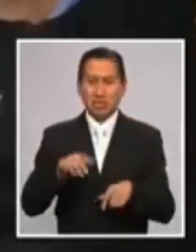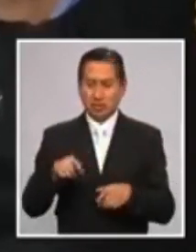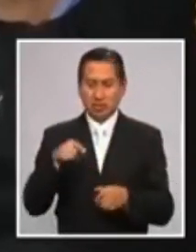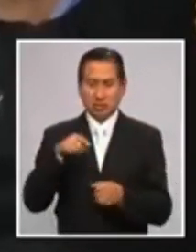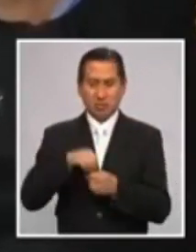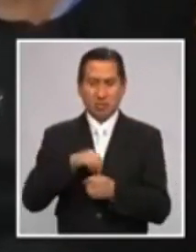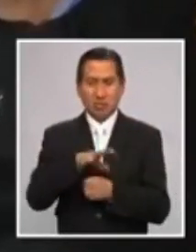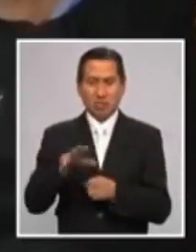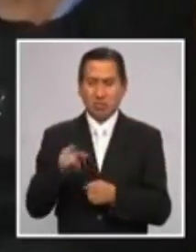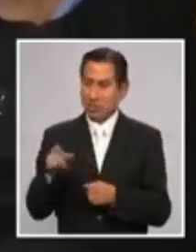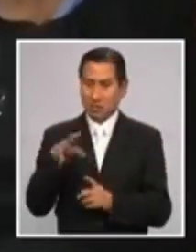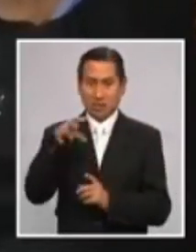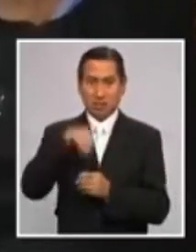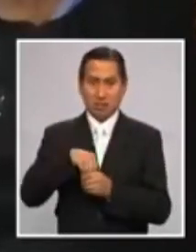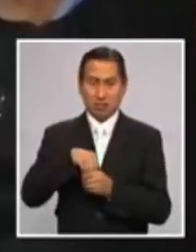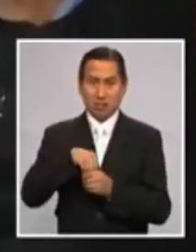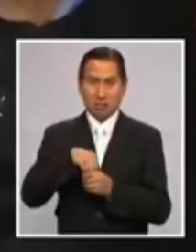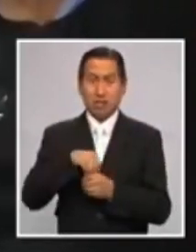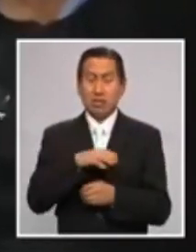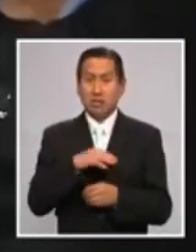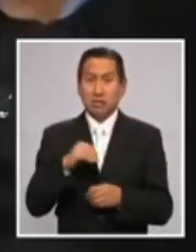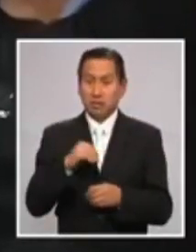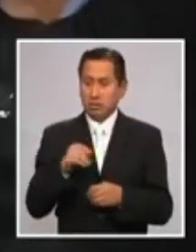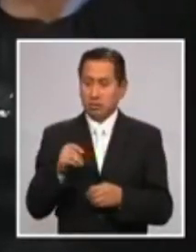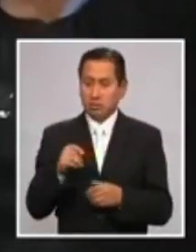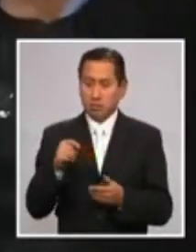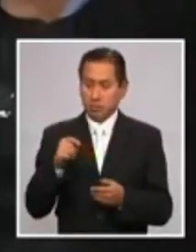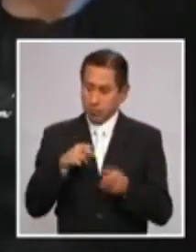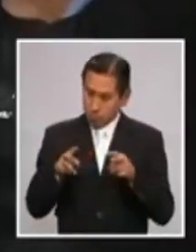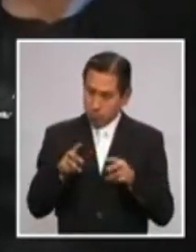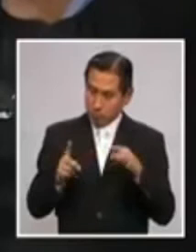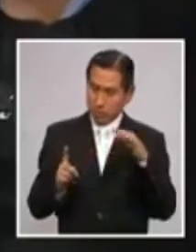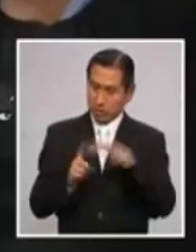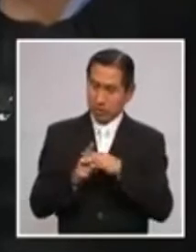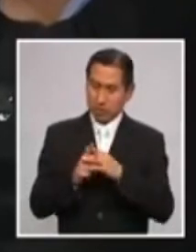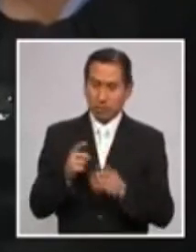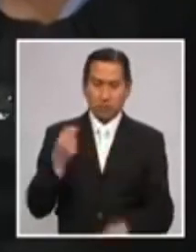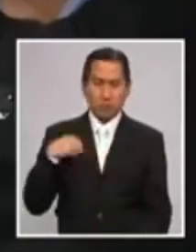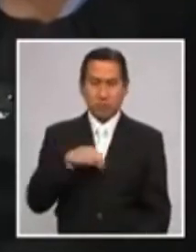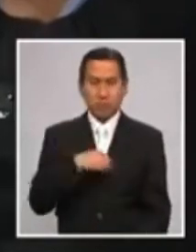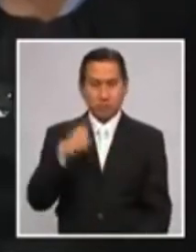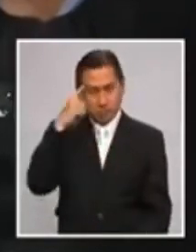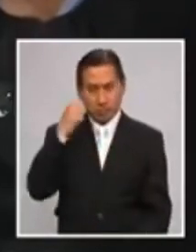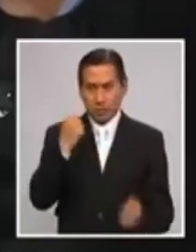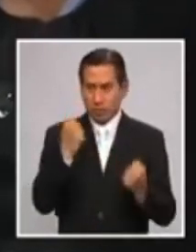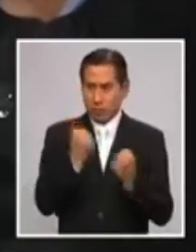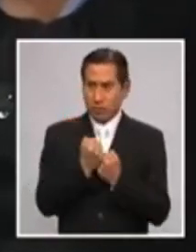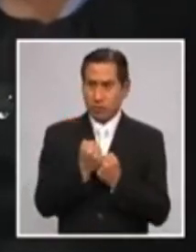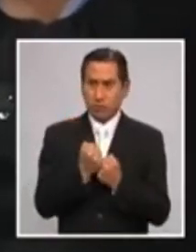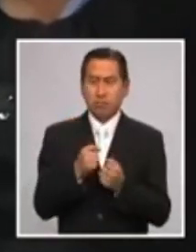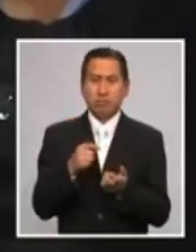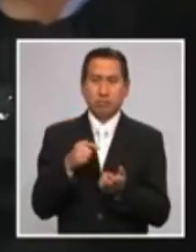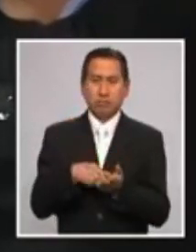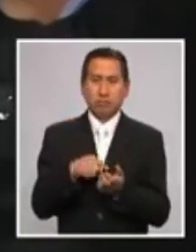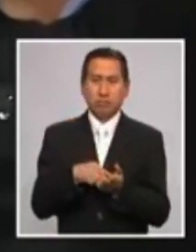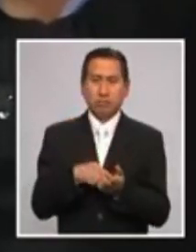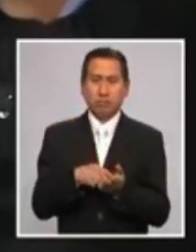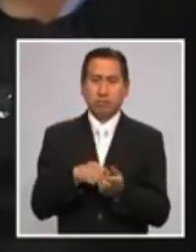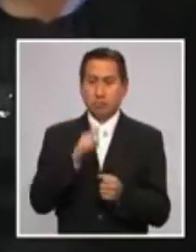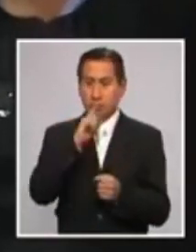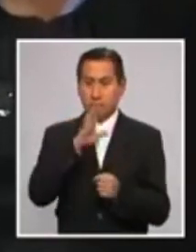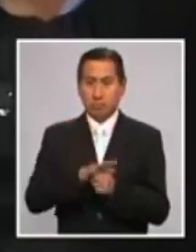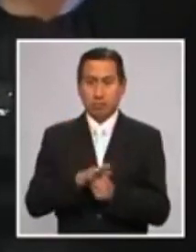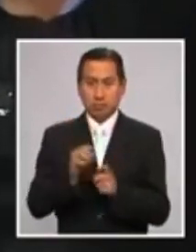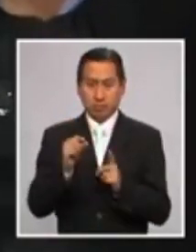coronavirus, ya, y por ese motivo estamos sigue apoyando con estos compromisos